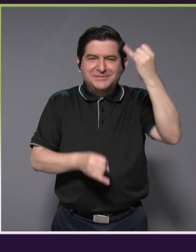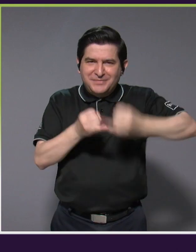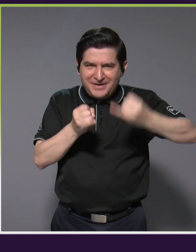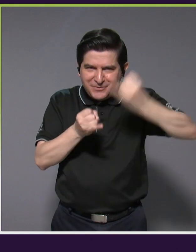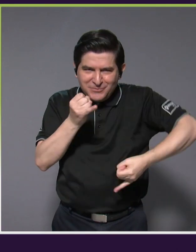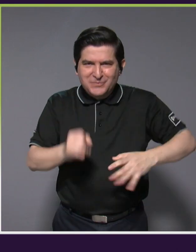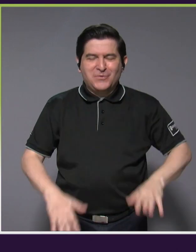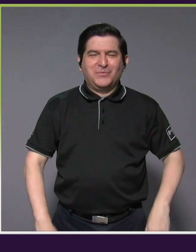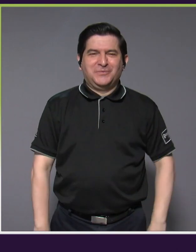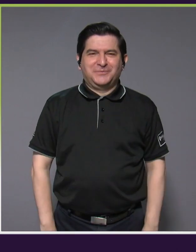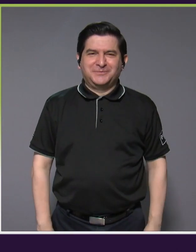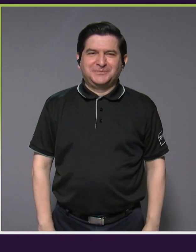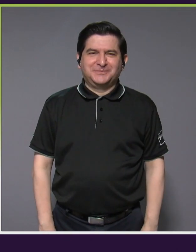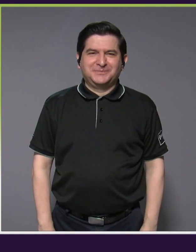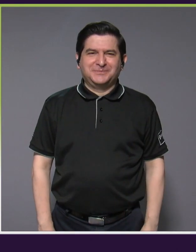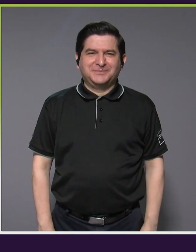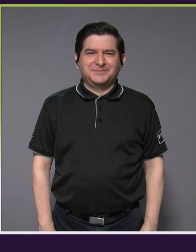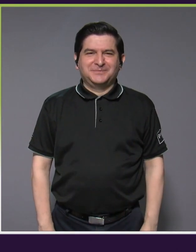Ay.